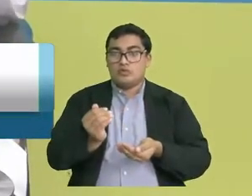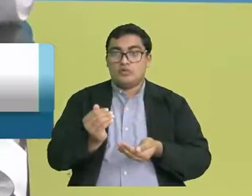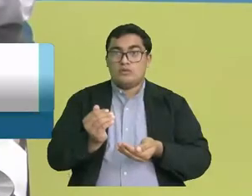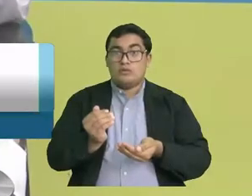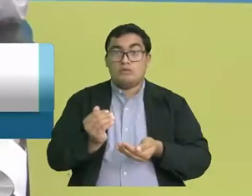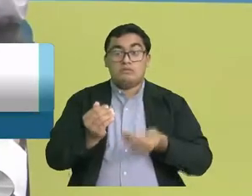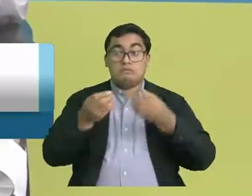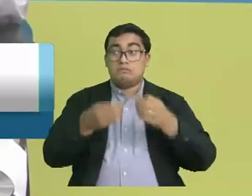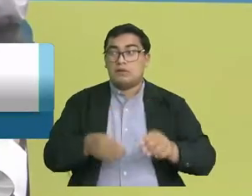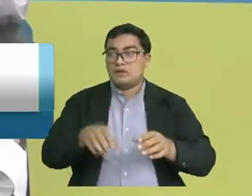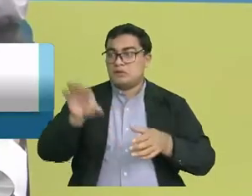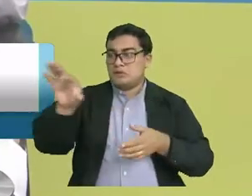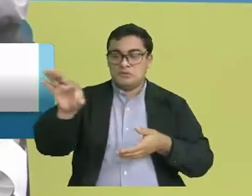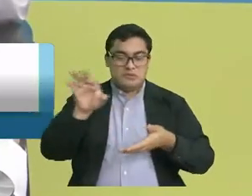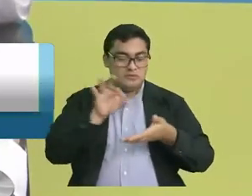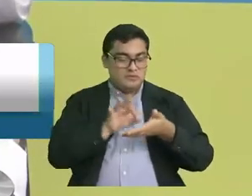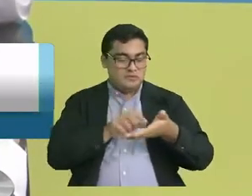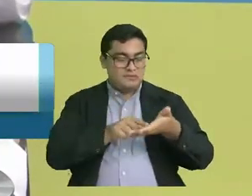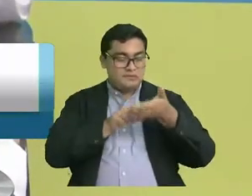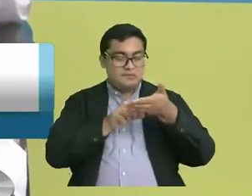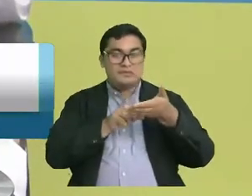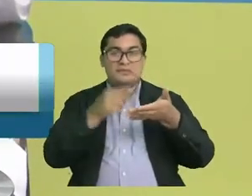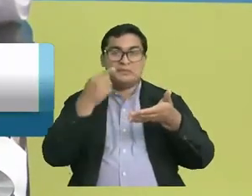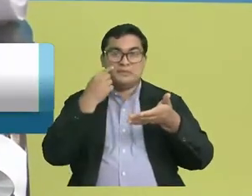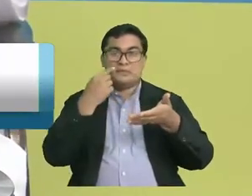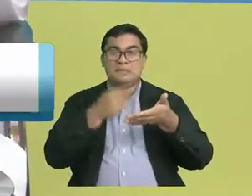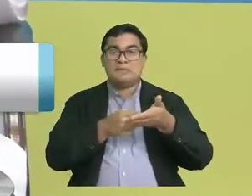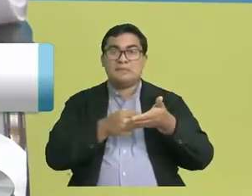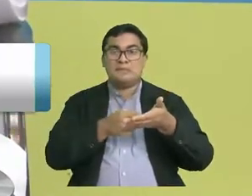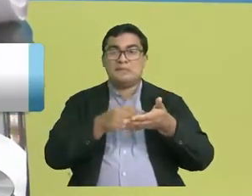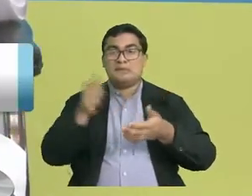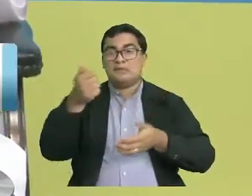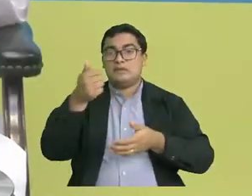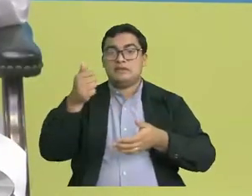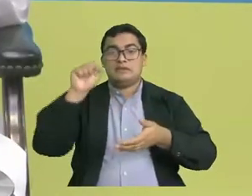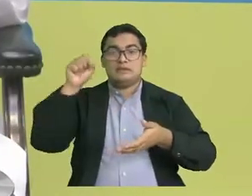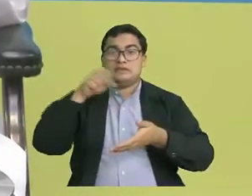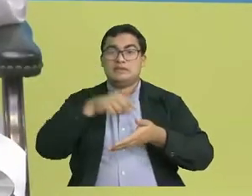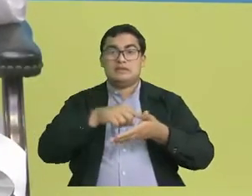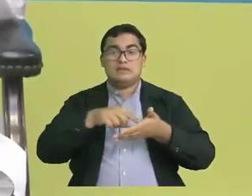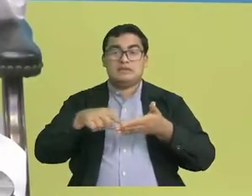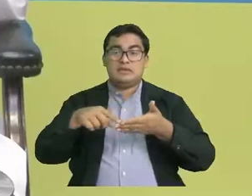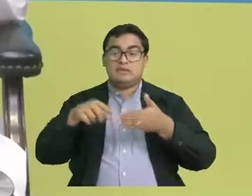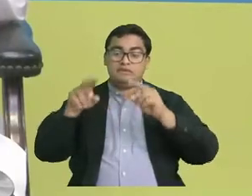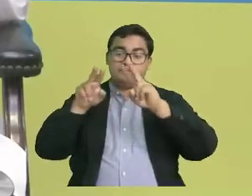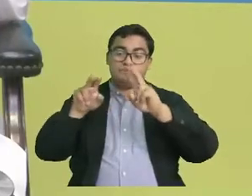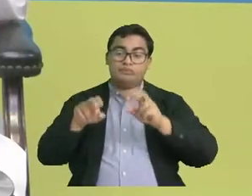perdió espontáneamente a las 6 semanas y